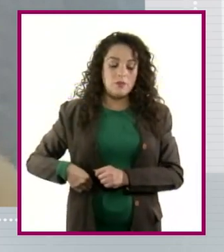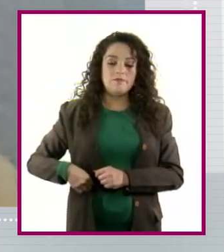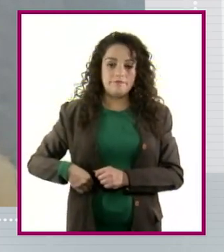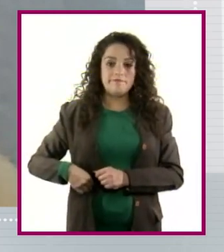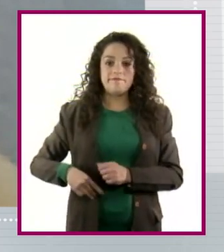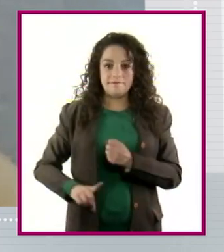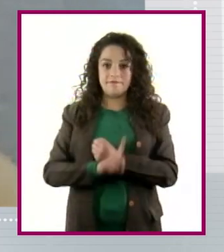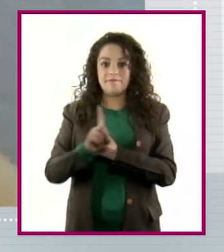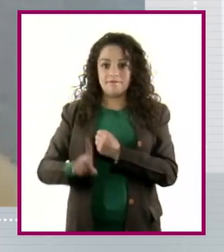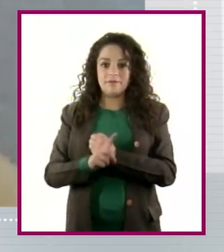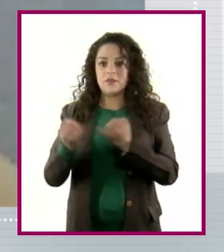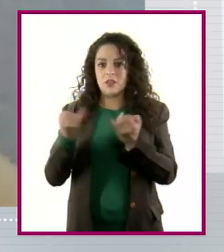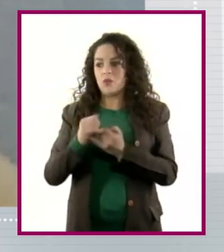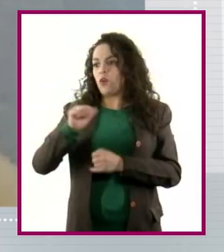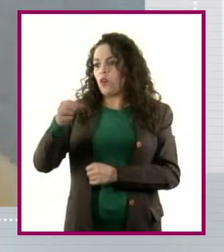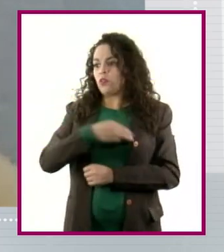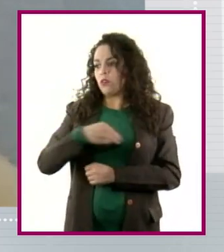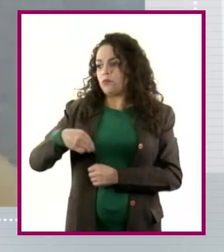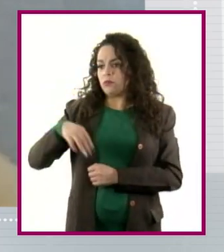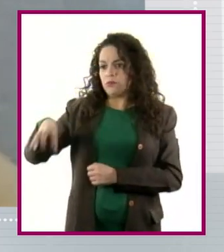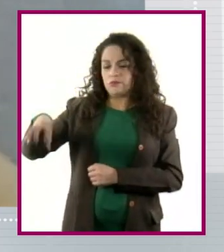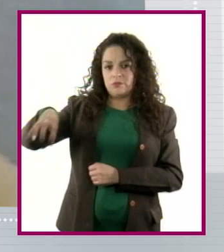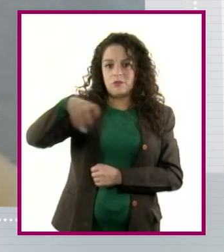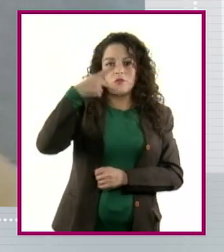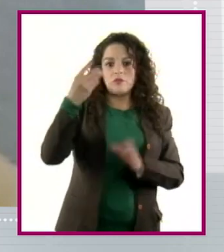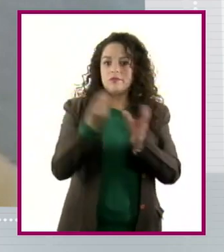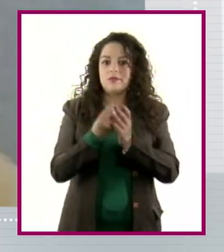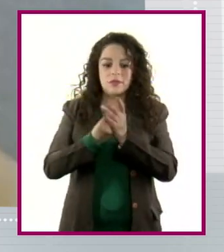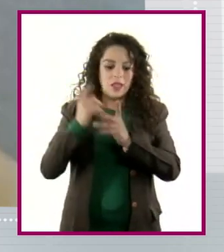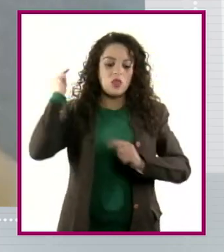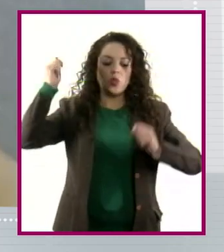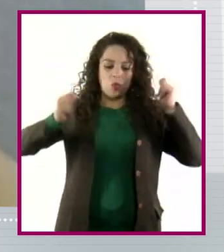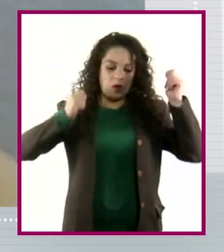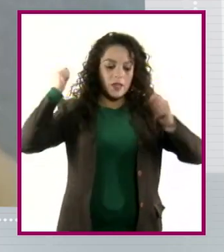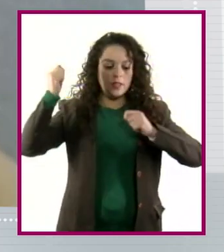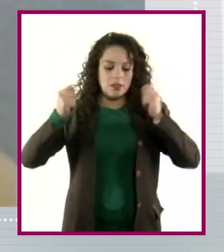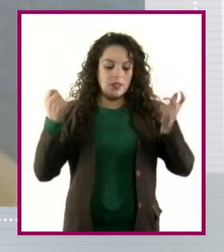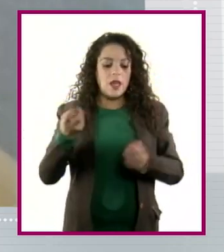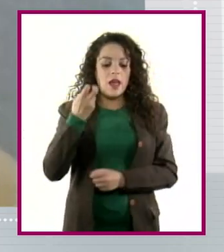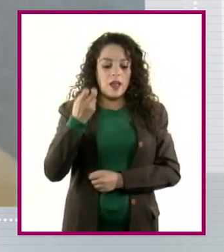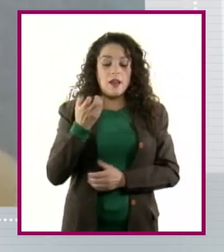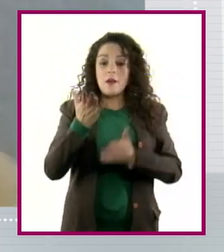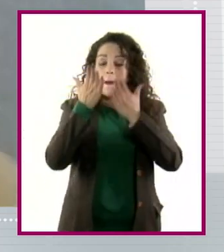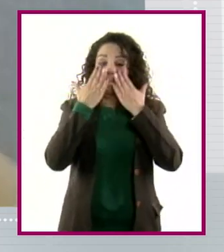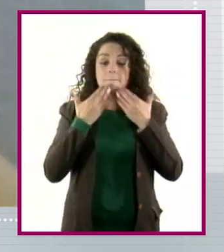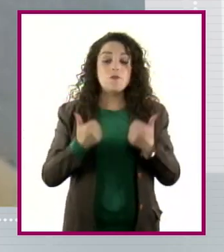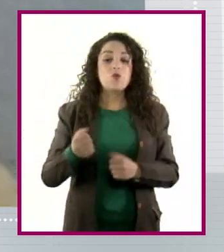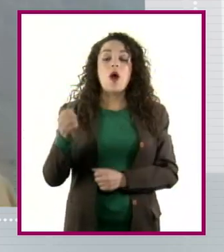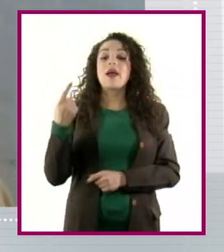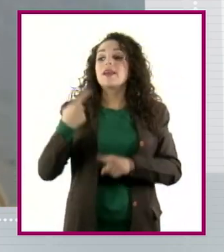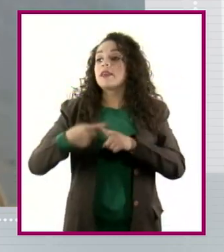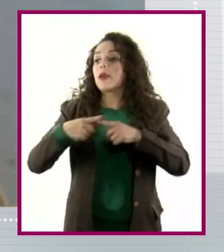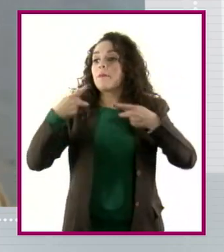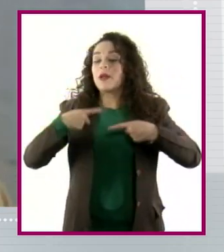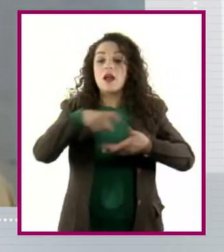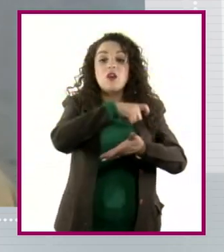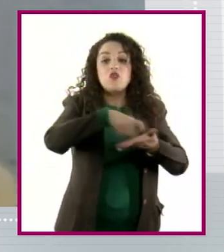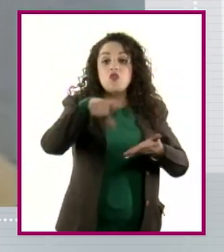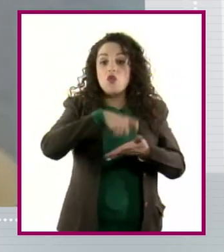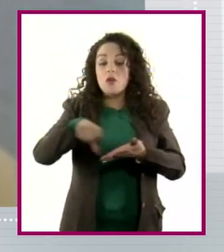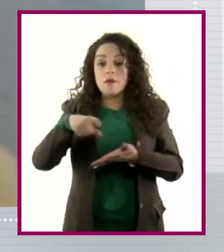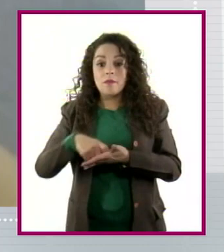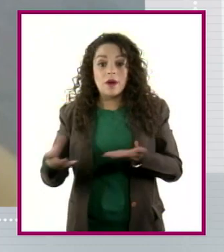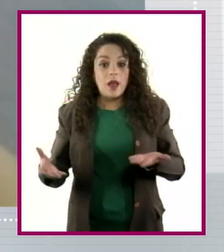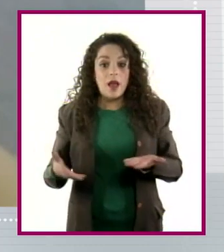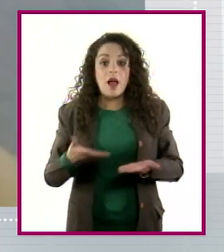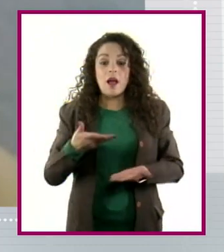afectados, al igual que todos los municipios que son de vocación turística. Pues entonces, al no haber quien compre, ¿sí?, o a quien